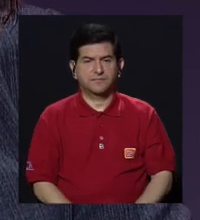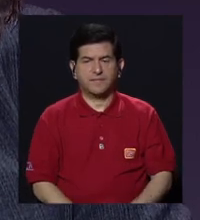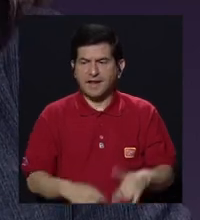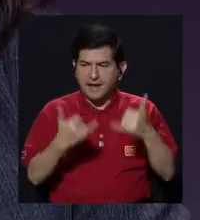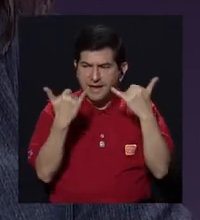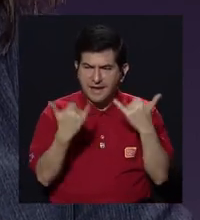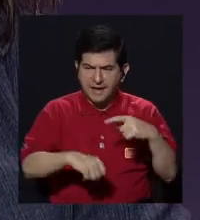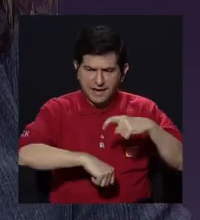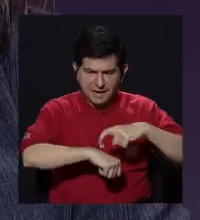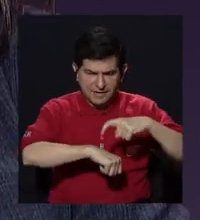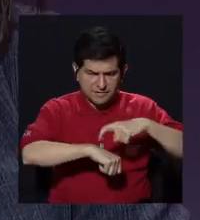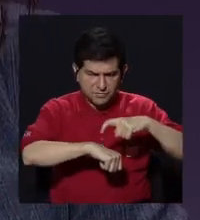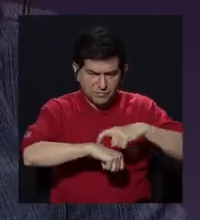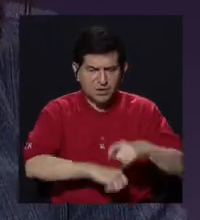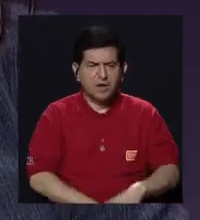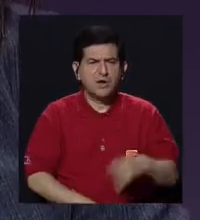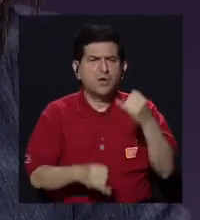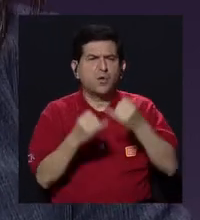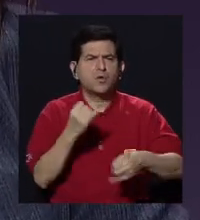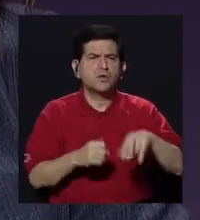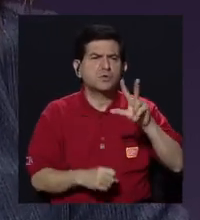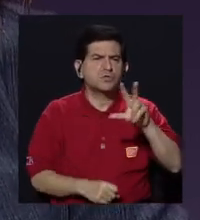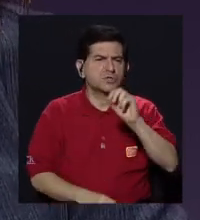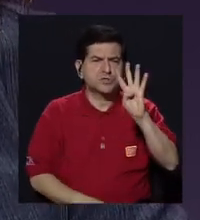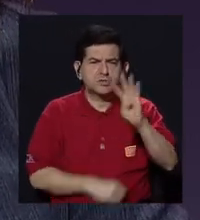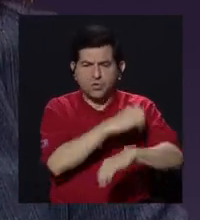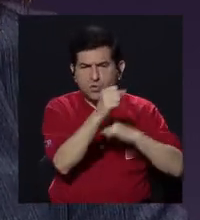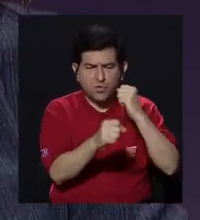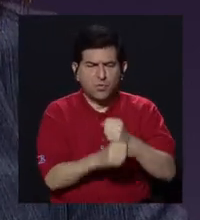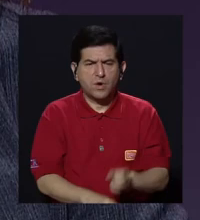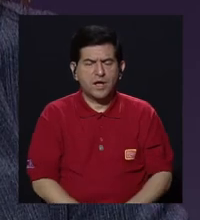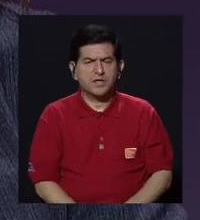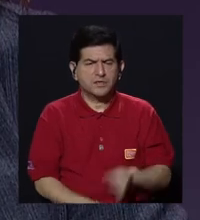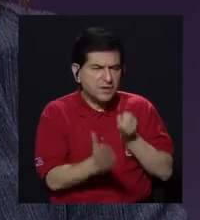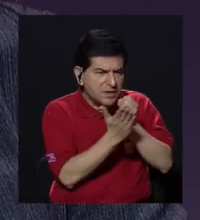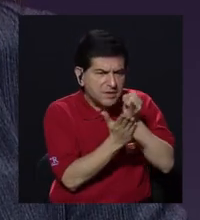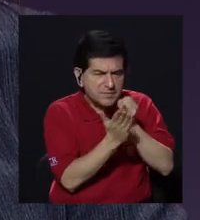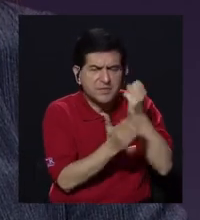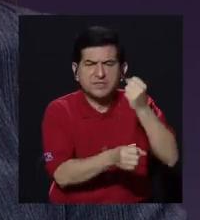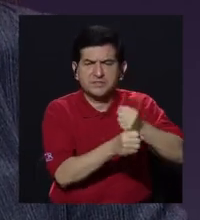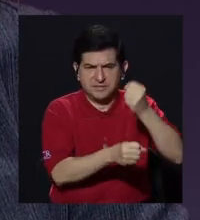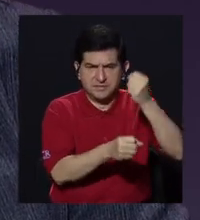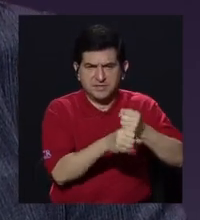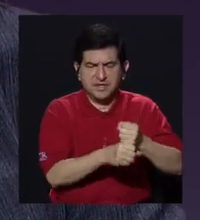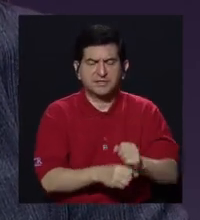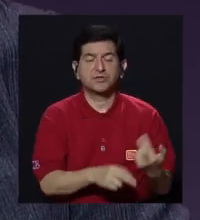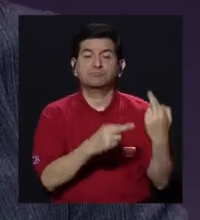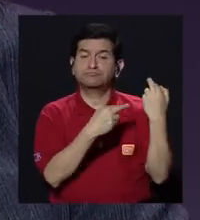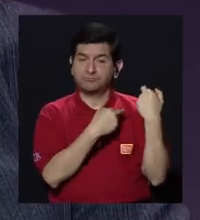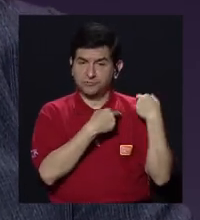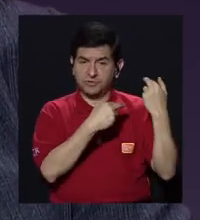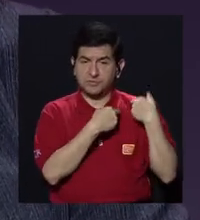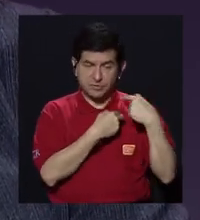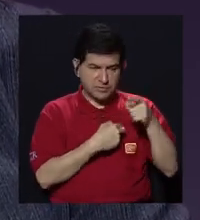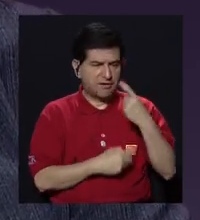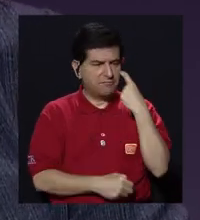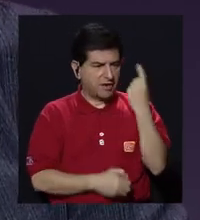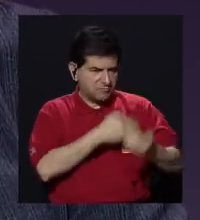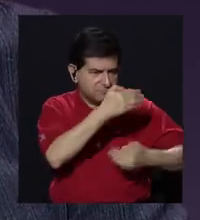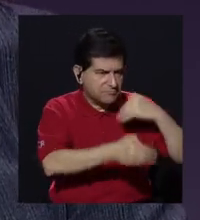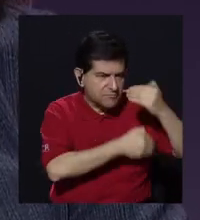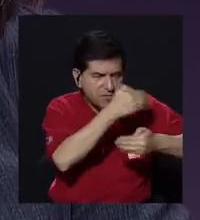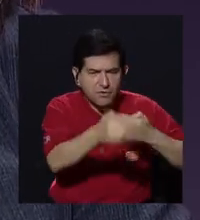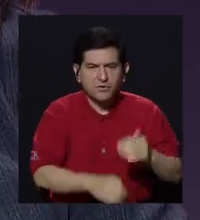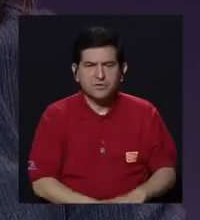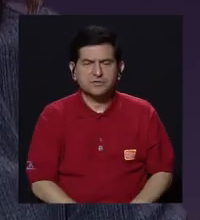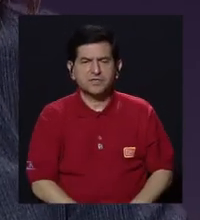en este momento, en los últimos 3-4 años, la inspección de trabajo, que es a quien le corresponde dicha